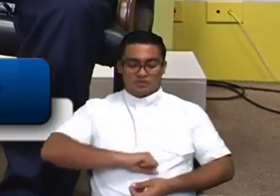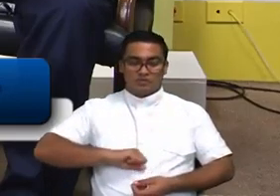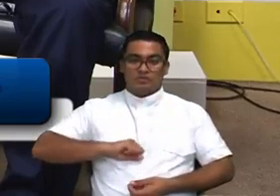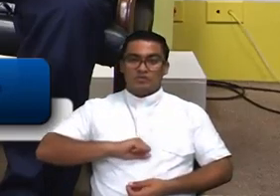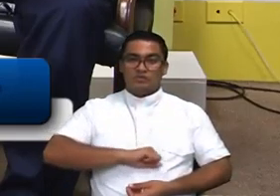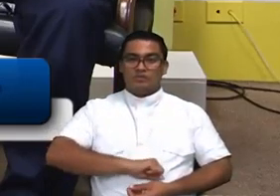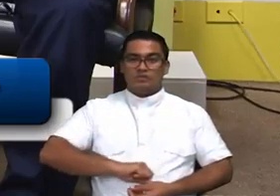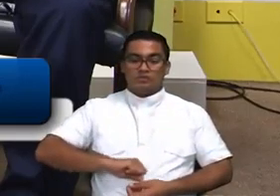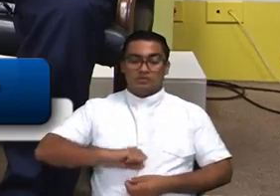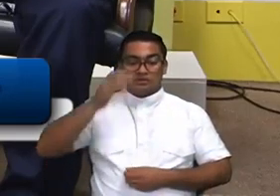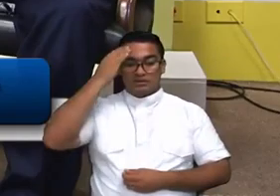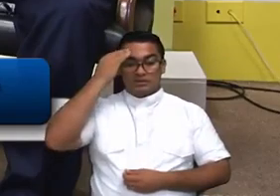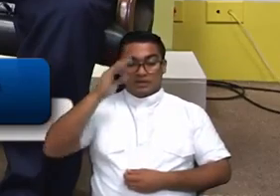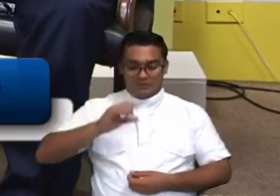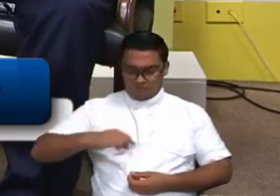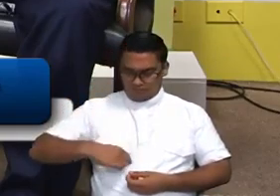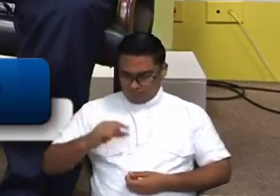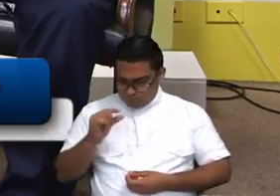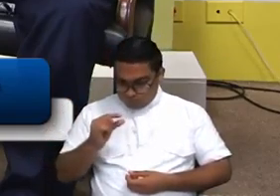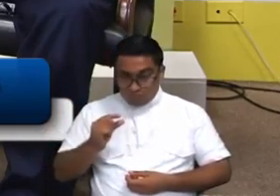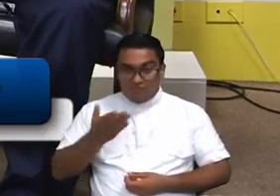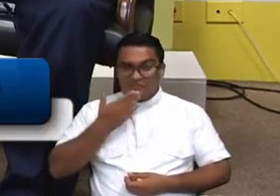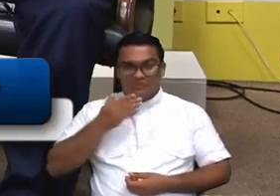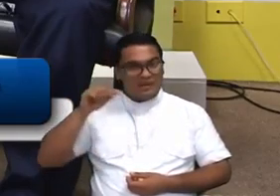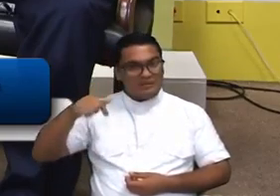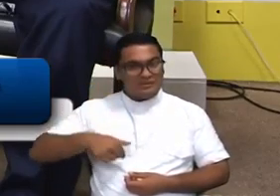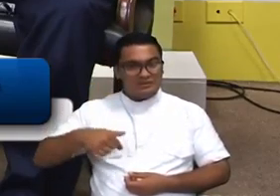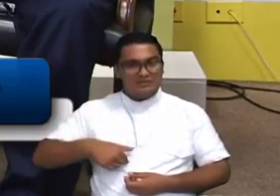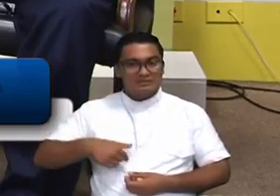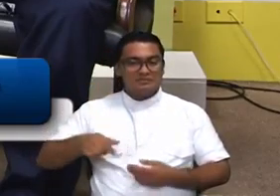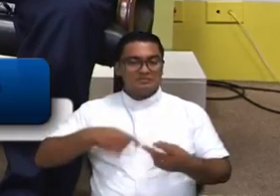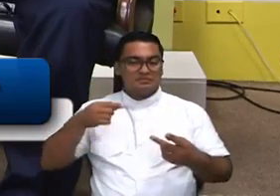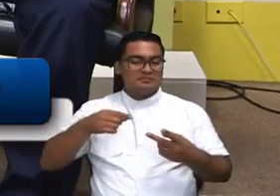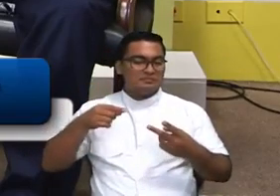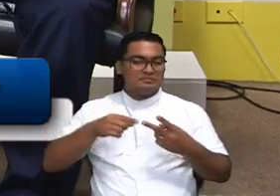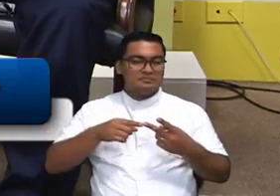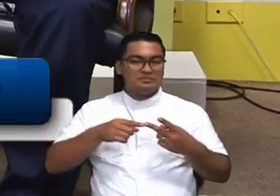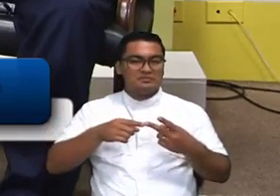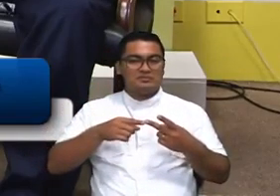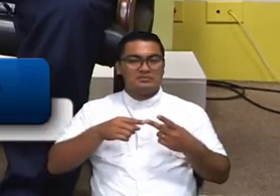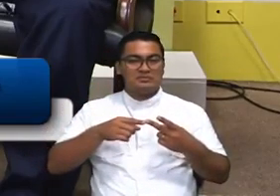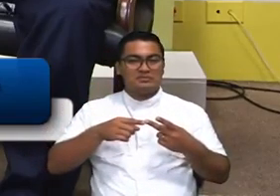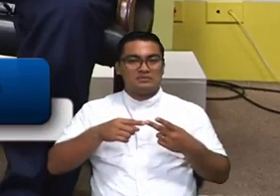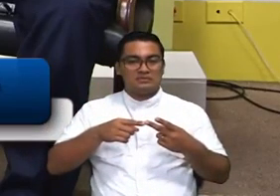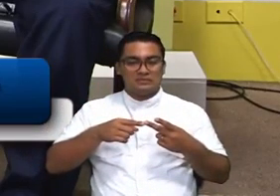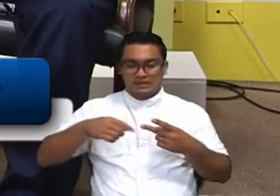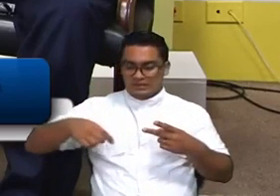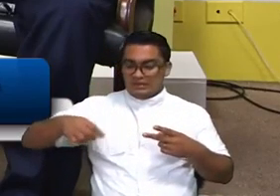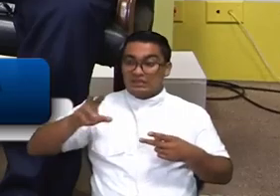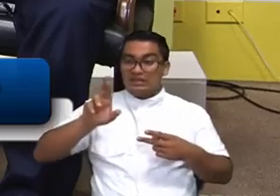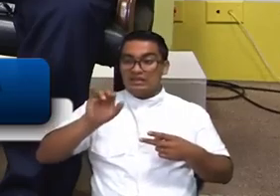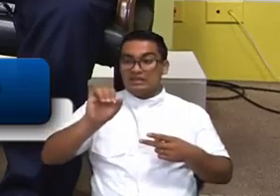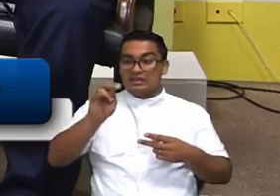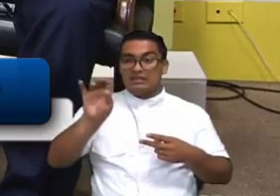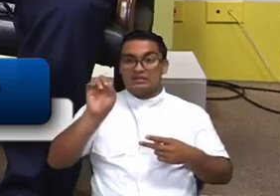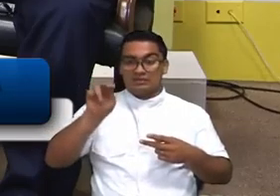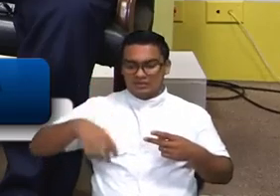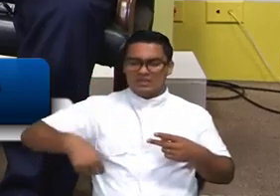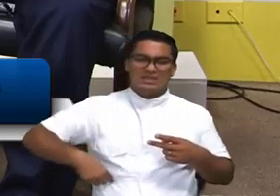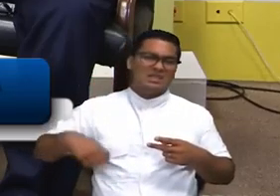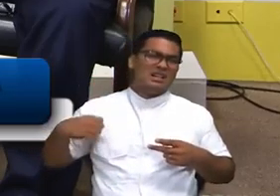una masa en el hígado, podemos detectar en los riñones, podemos detectar masas, podemos detectar cálculos o piedras en los riñones, piedras